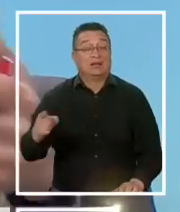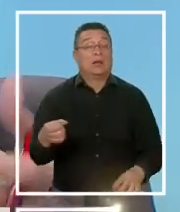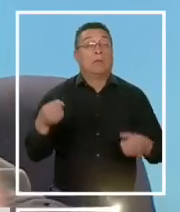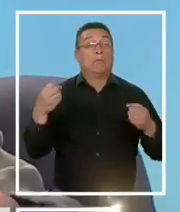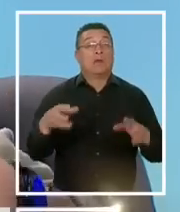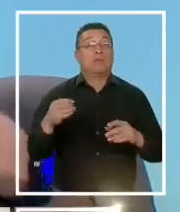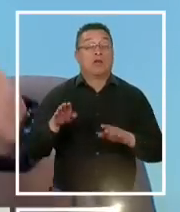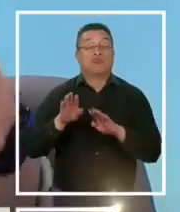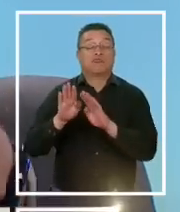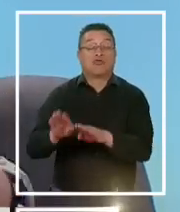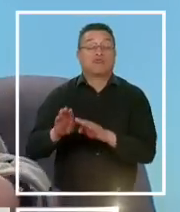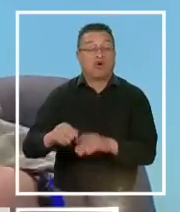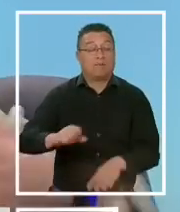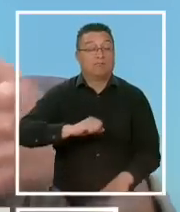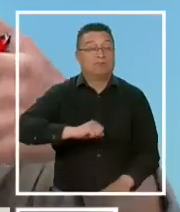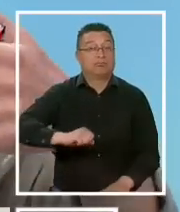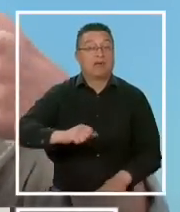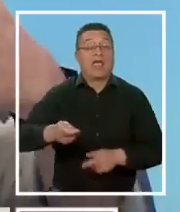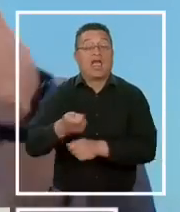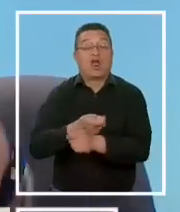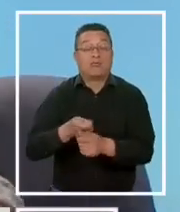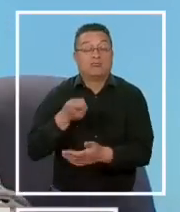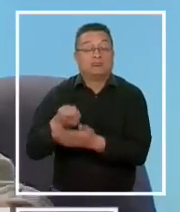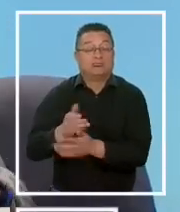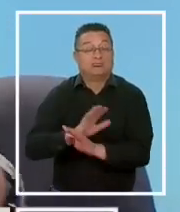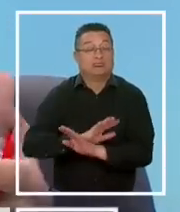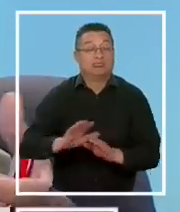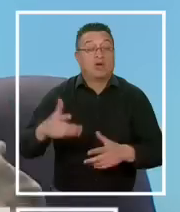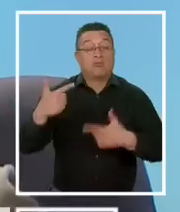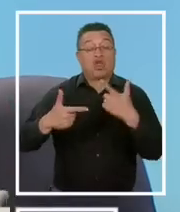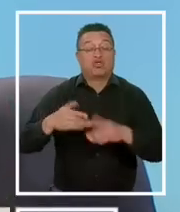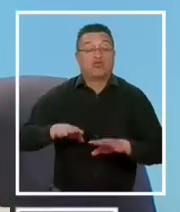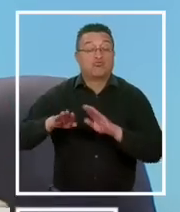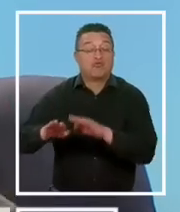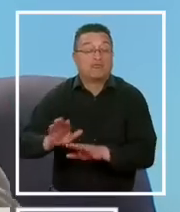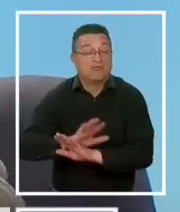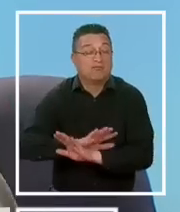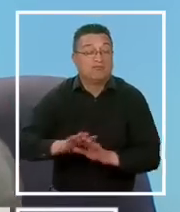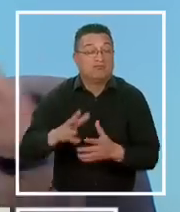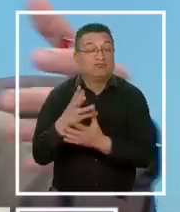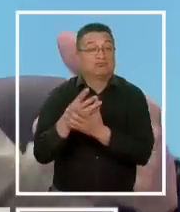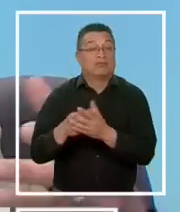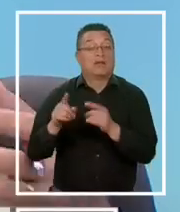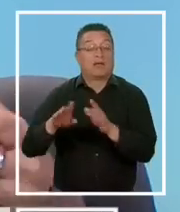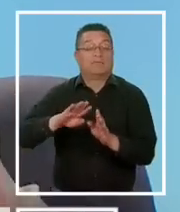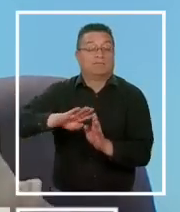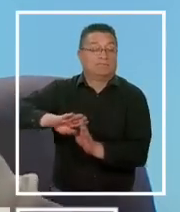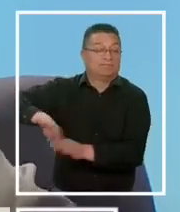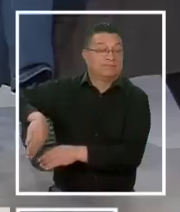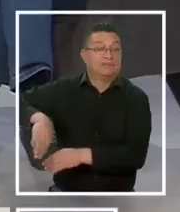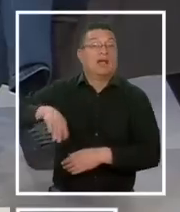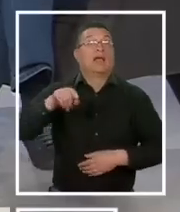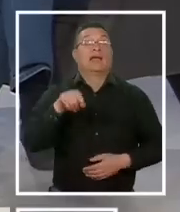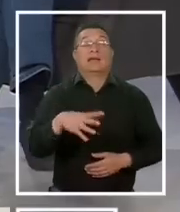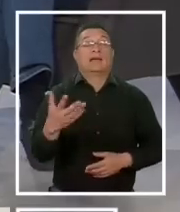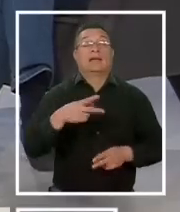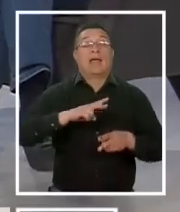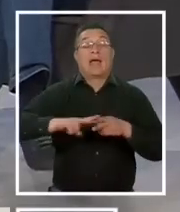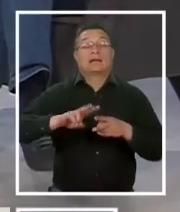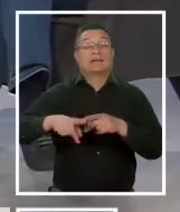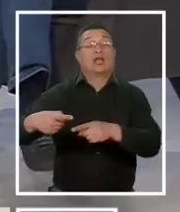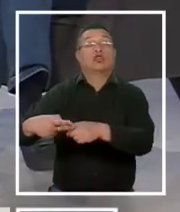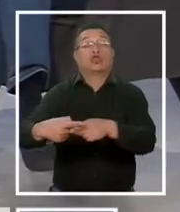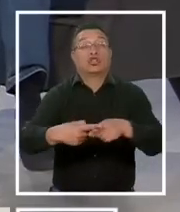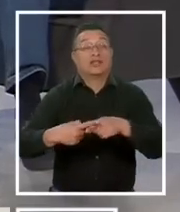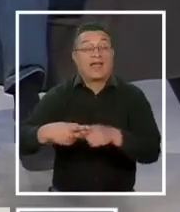perdiendo respaldo respaldo económico respaldo político porque al final es eso y que se está dejando de lado la lo que haga la sociedad